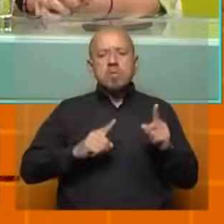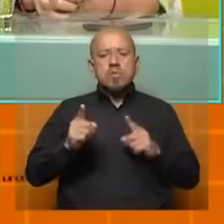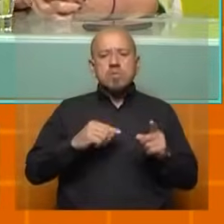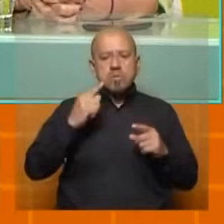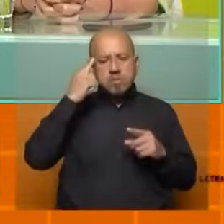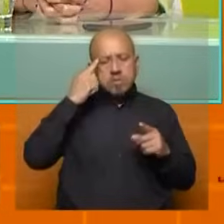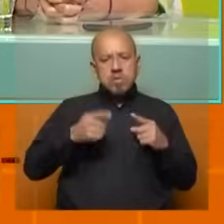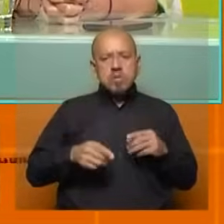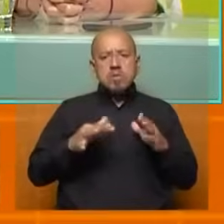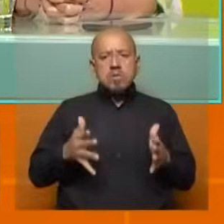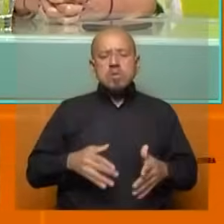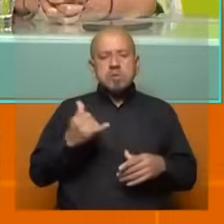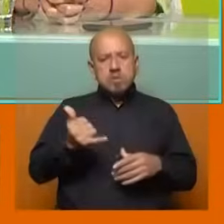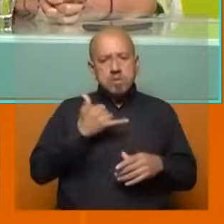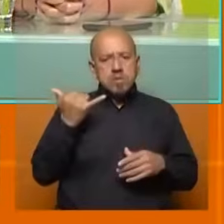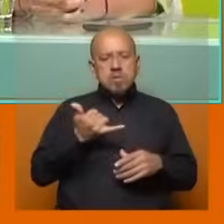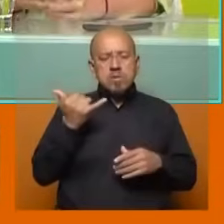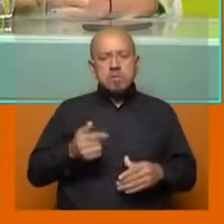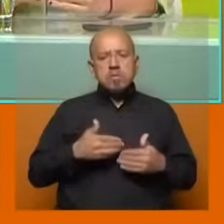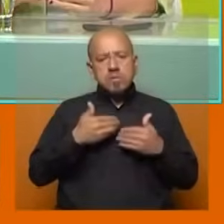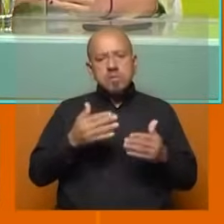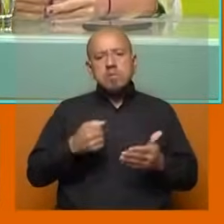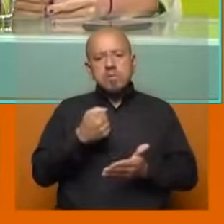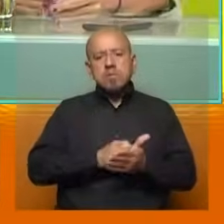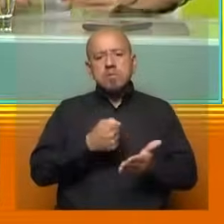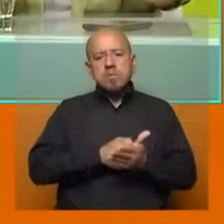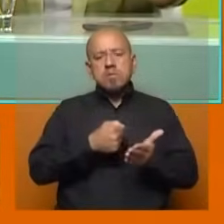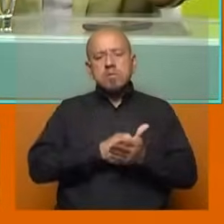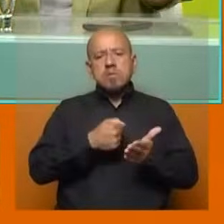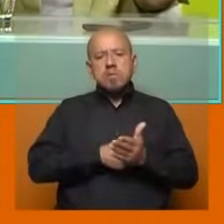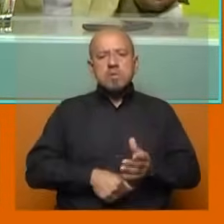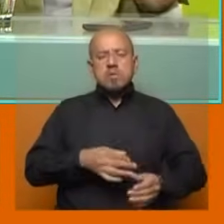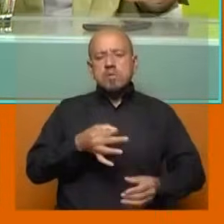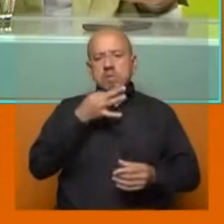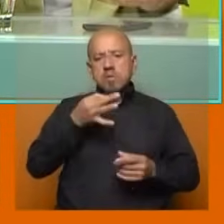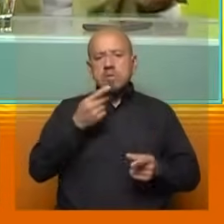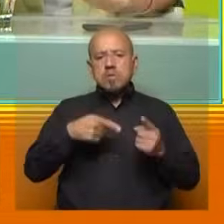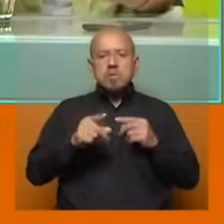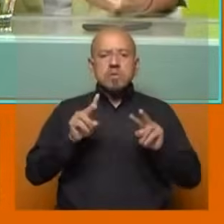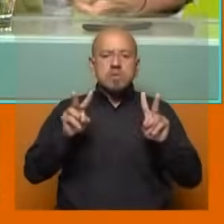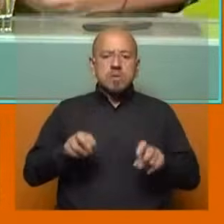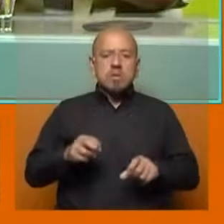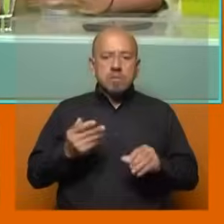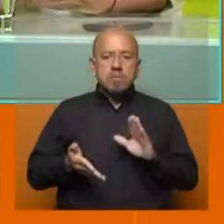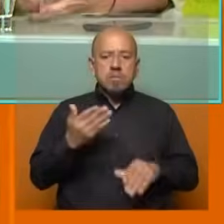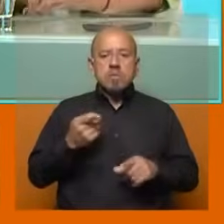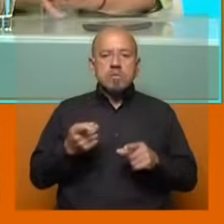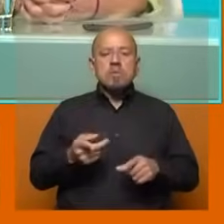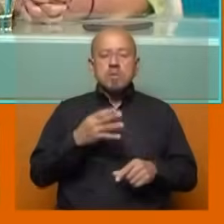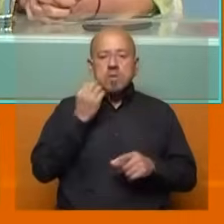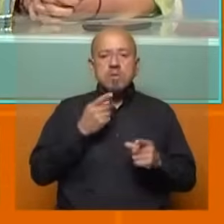pensando que después de todo este tiempo, después de toda esta lucha, después de todos estos discursos, después de todo, hablar de estos temas cada vez más, y todo eso es